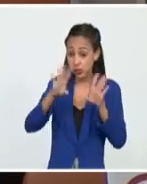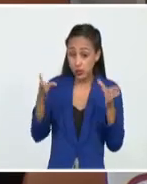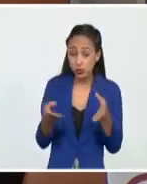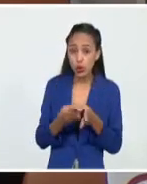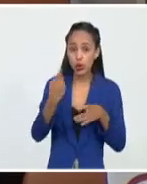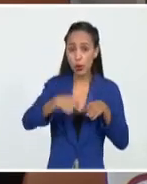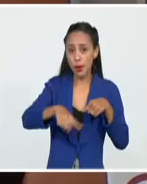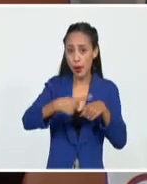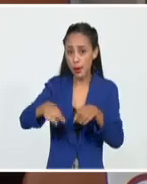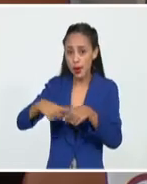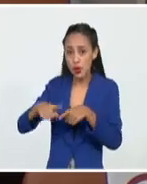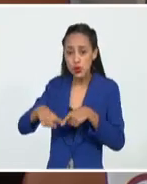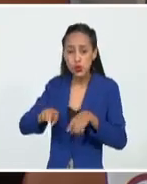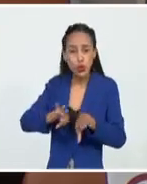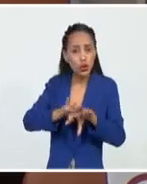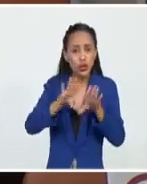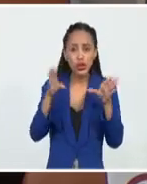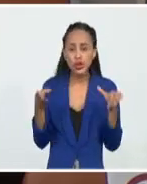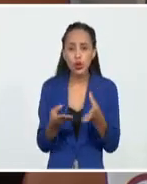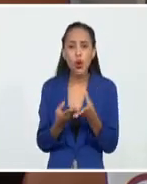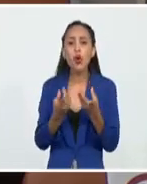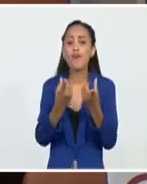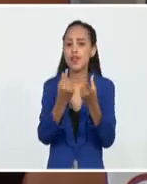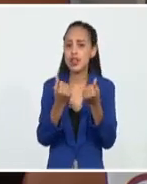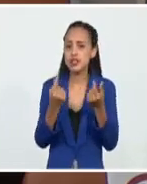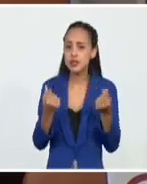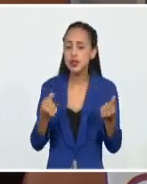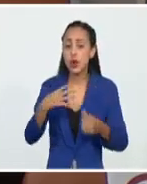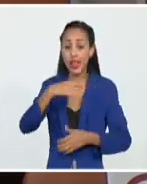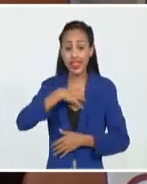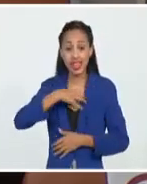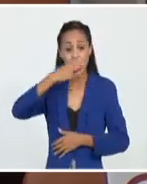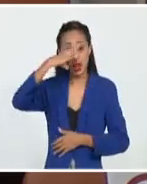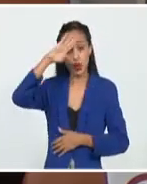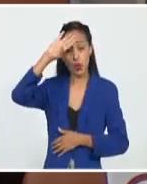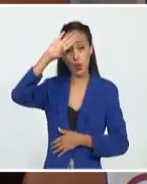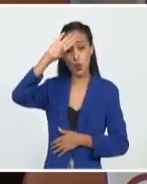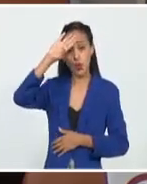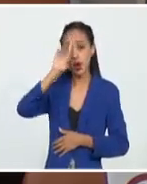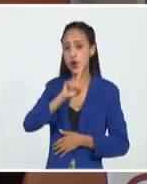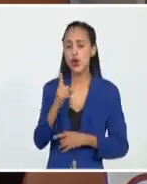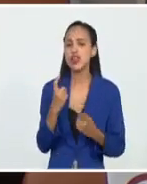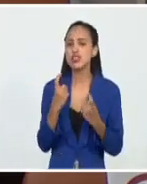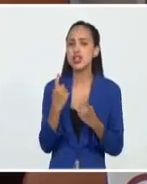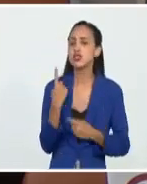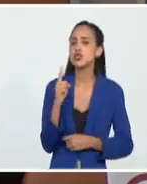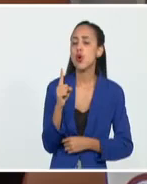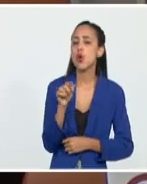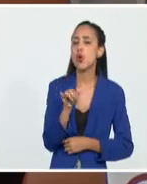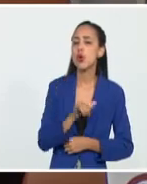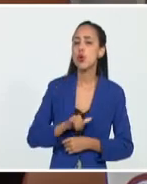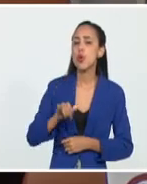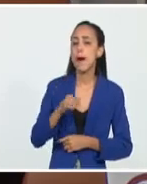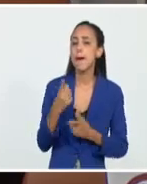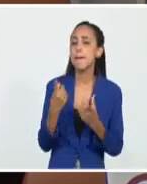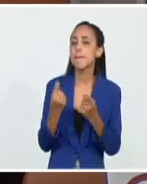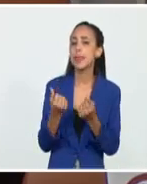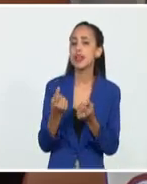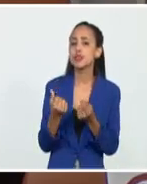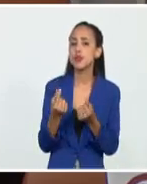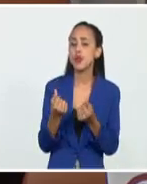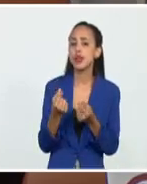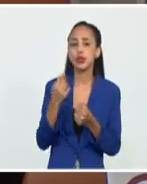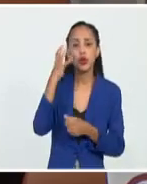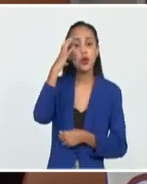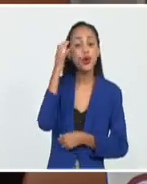endógenos y toda la capacidad de financiamiento que tiene el país, que no necesita solamente el respaldo en el presupuesto del